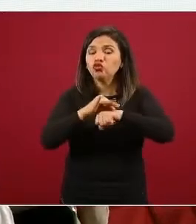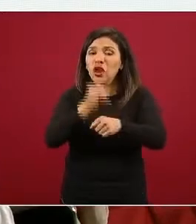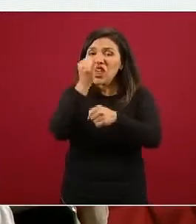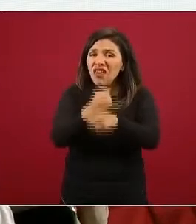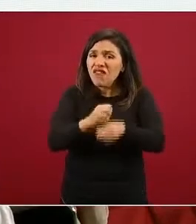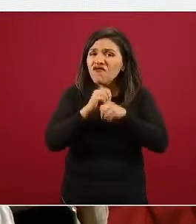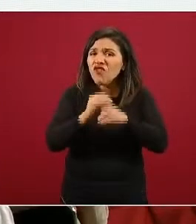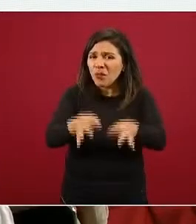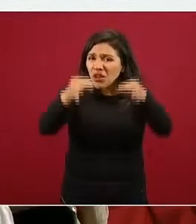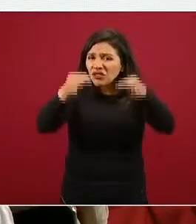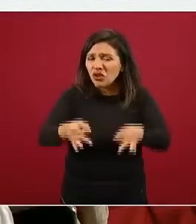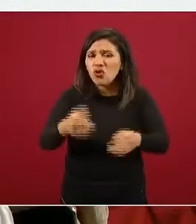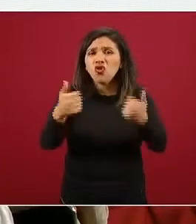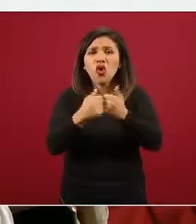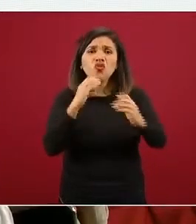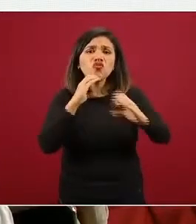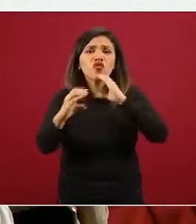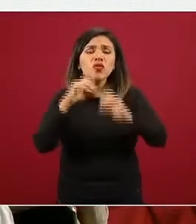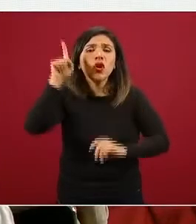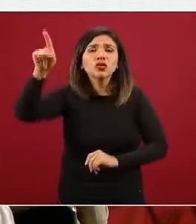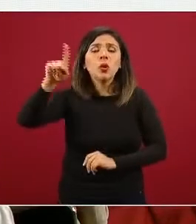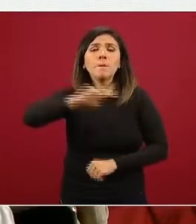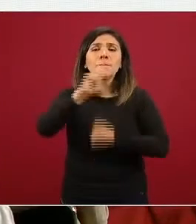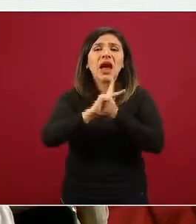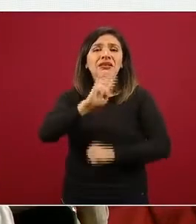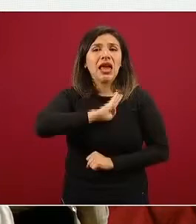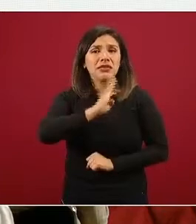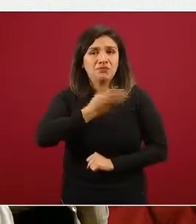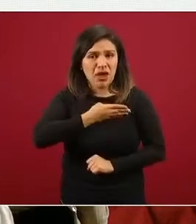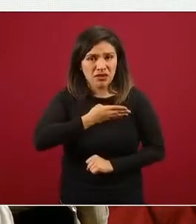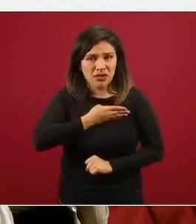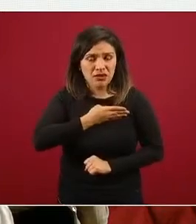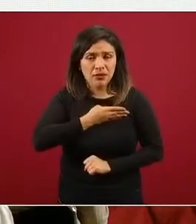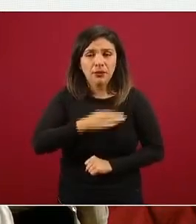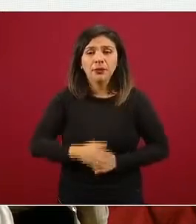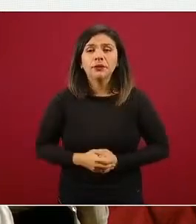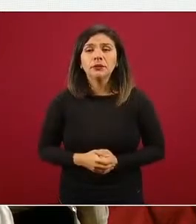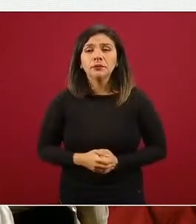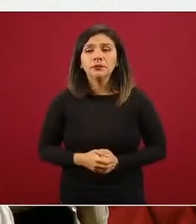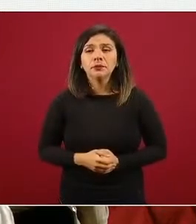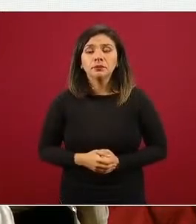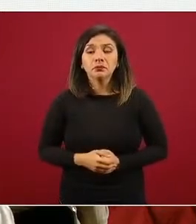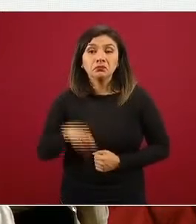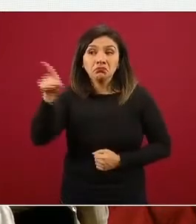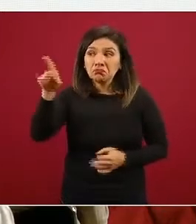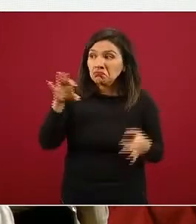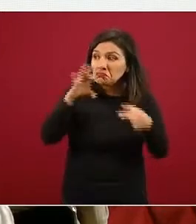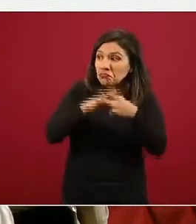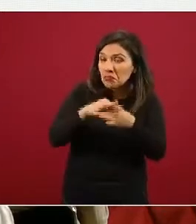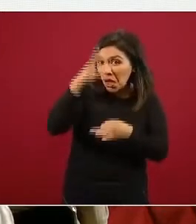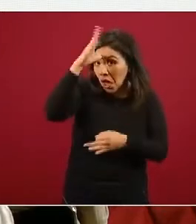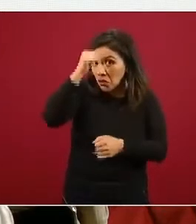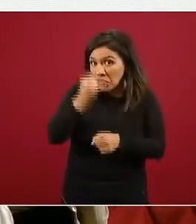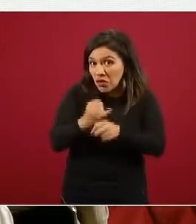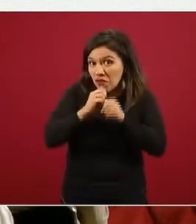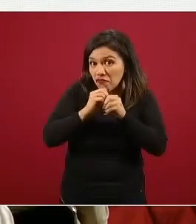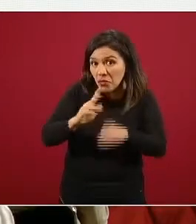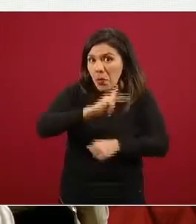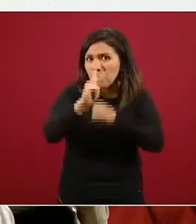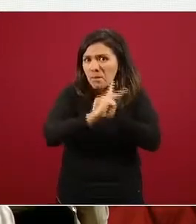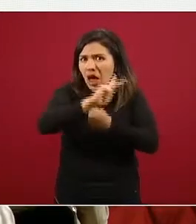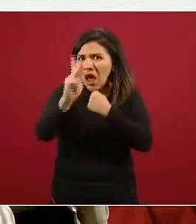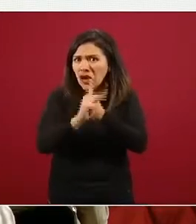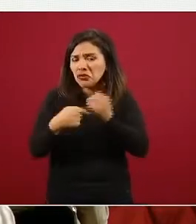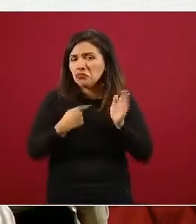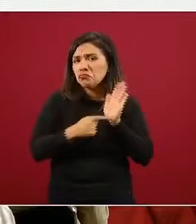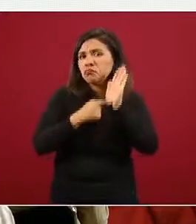datos oficiales comunicados por España y de acuerdo al informe que le presentan los países o le presentamos